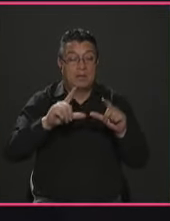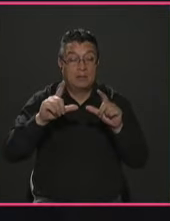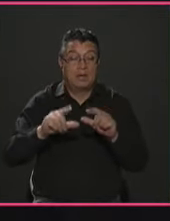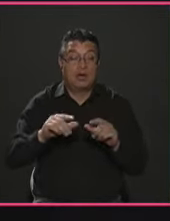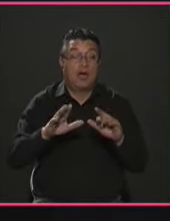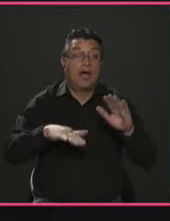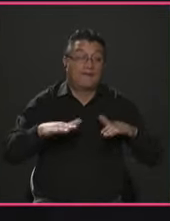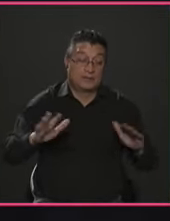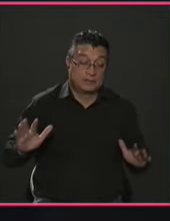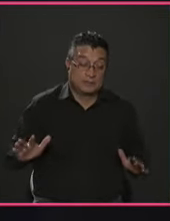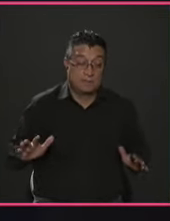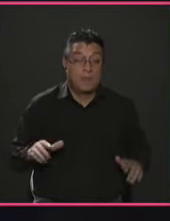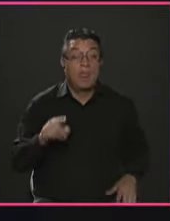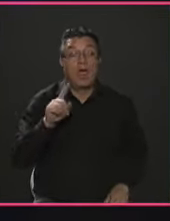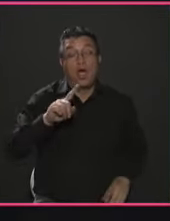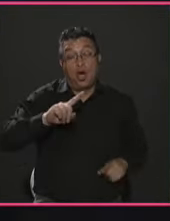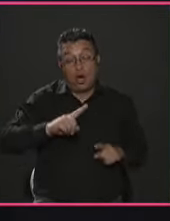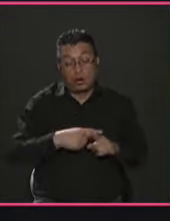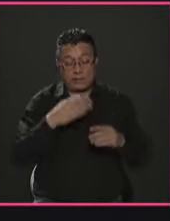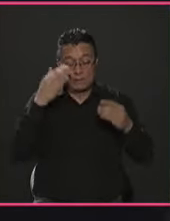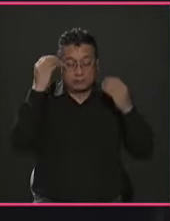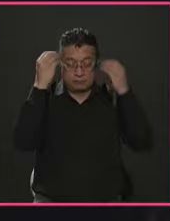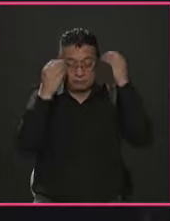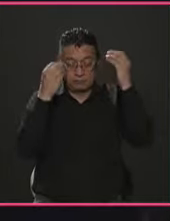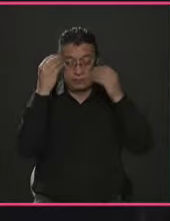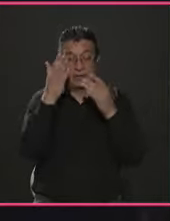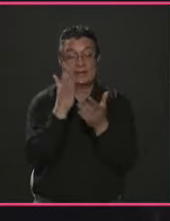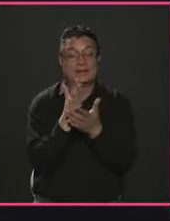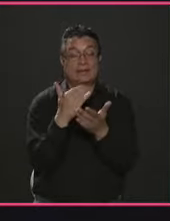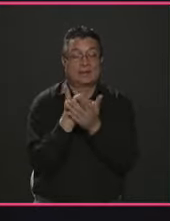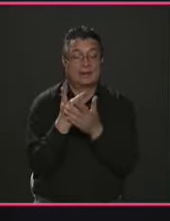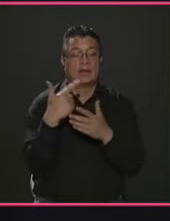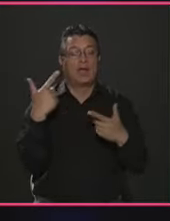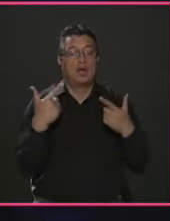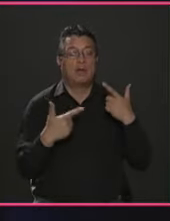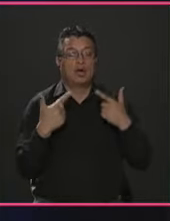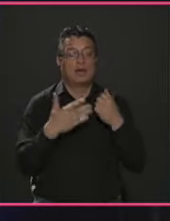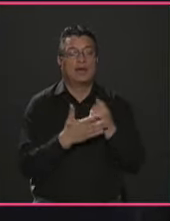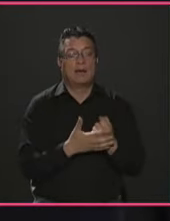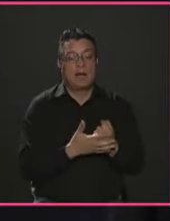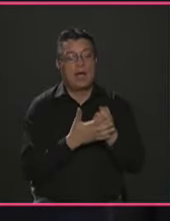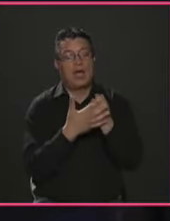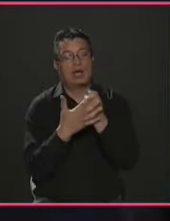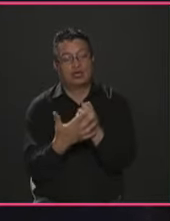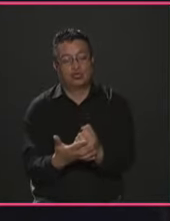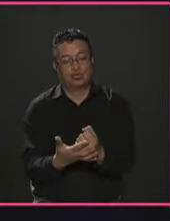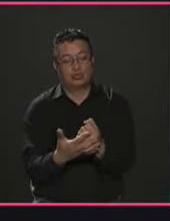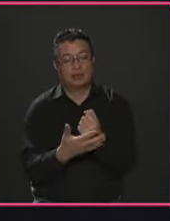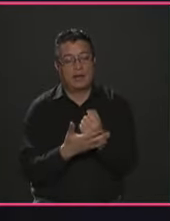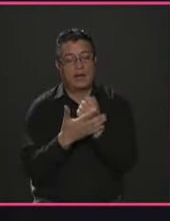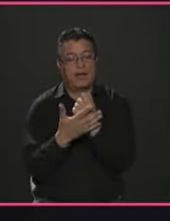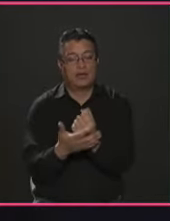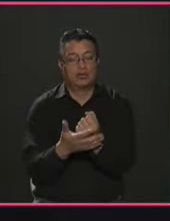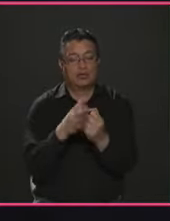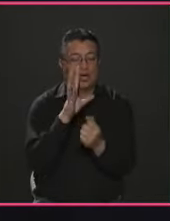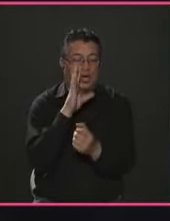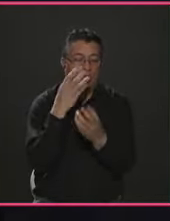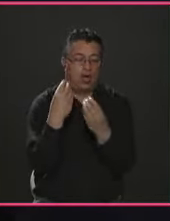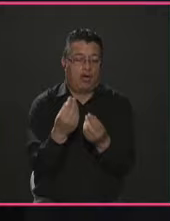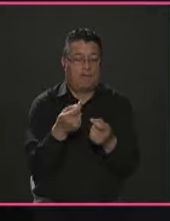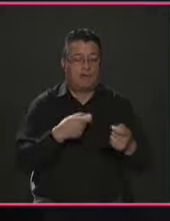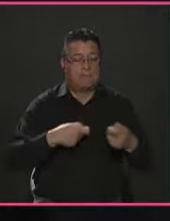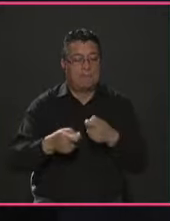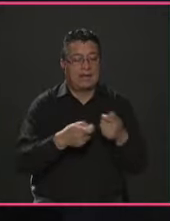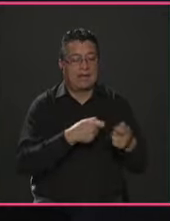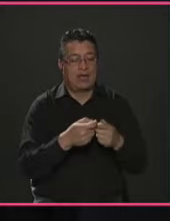empresas Sí otra vez hay que pensar en estrategias y en políticas que compensen sí que compensen las lógicas de de estos